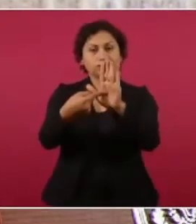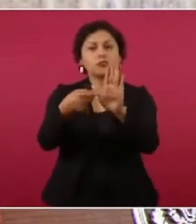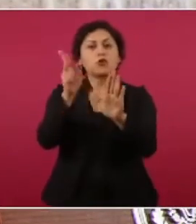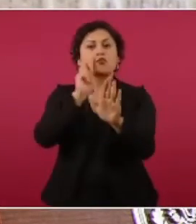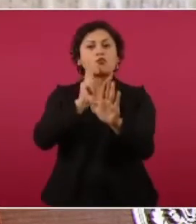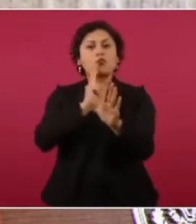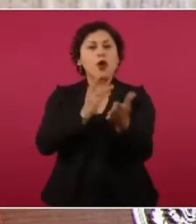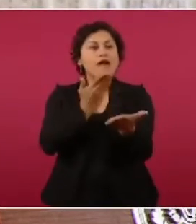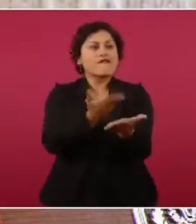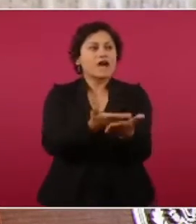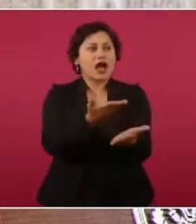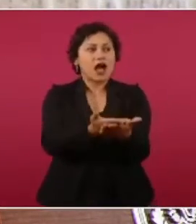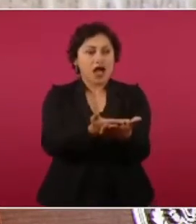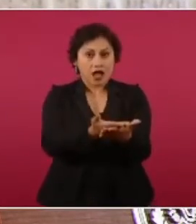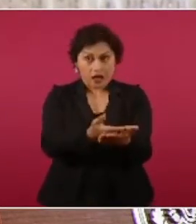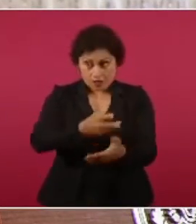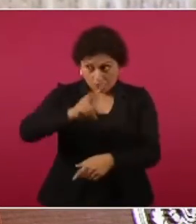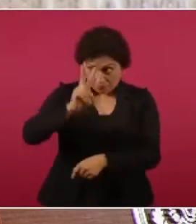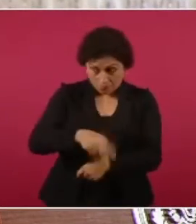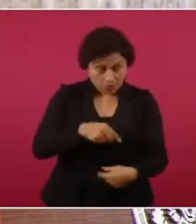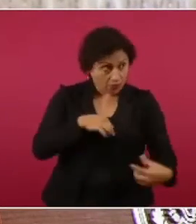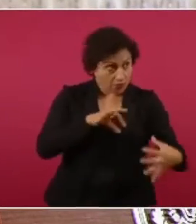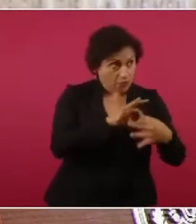renuncio a la presidencia,